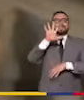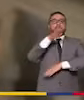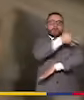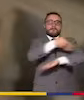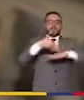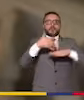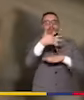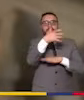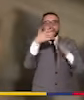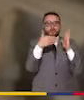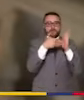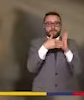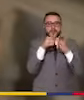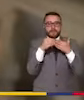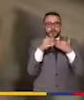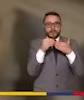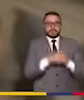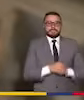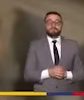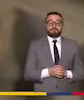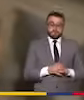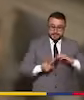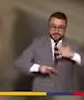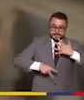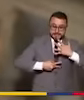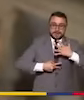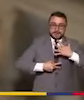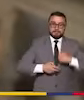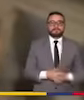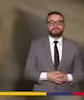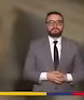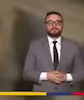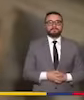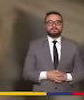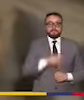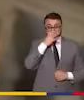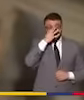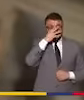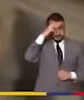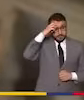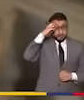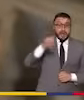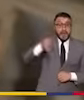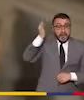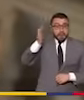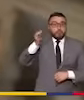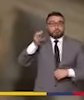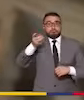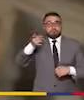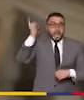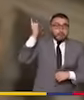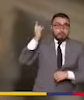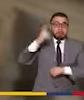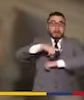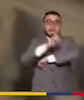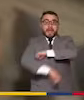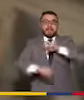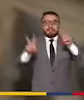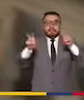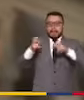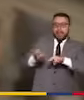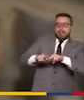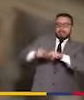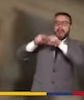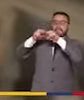dólares. 7. No se formularon acusaciones ni condenas en relación con el tema de interés. No